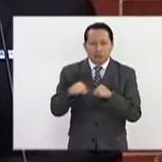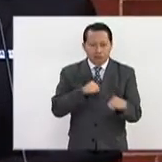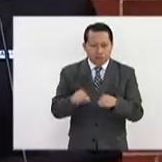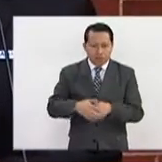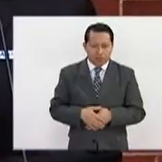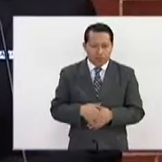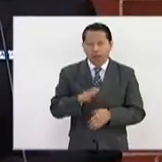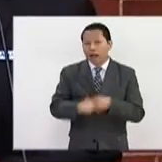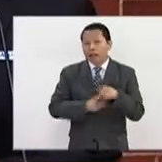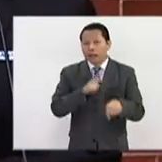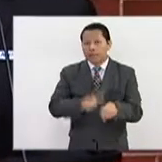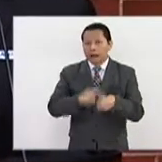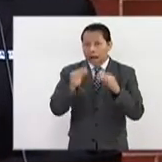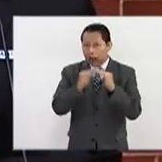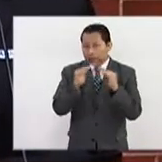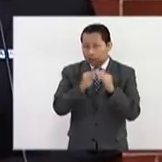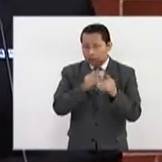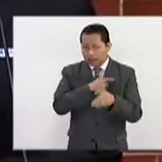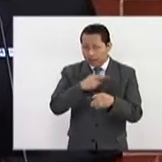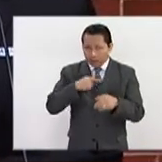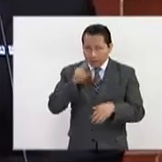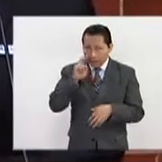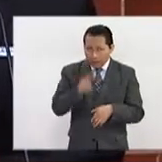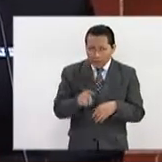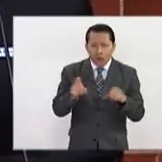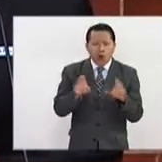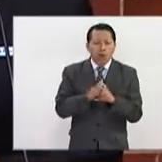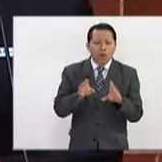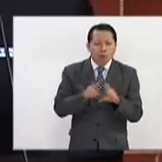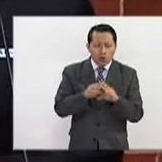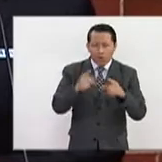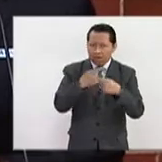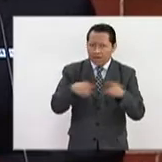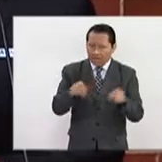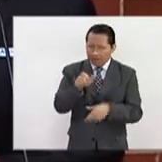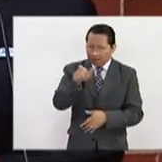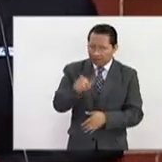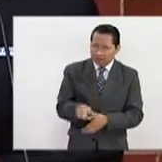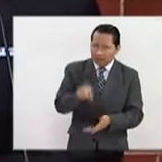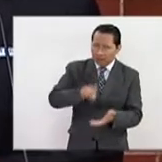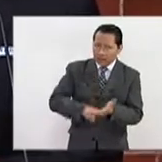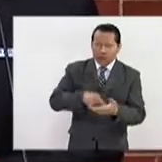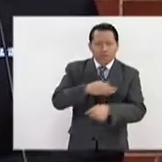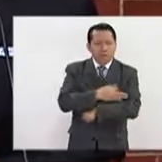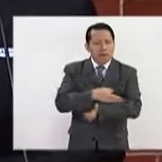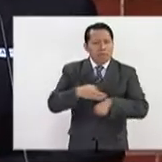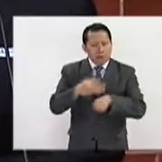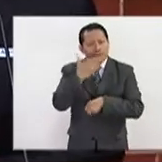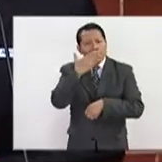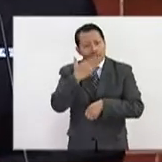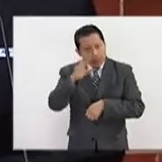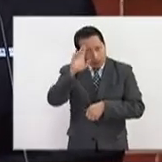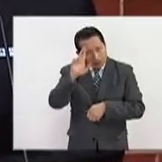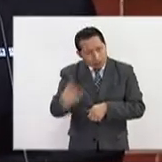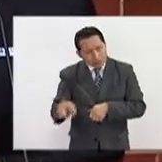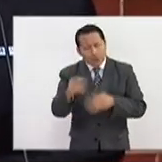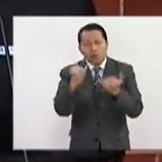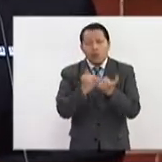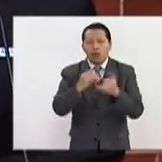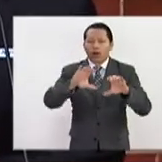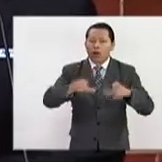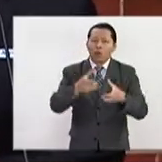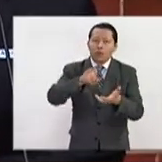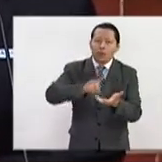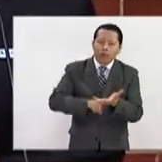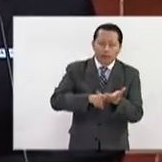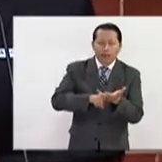compañía merecen ser vistos de manera diferente, como dignos integrantes de nuestras familias, de nuestras comunidades y